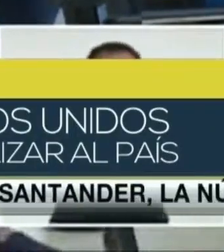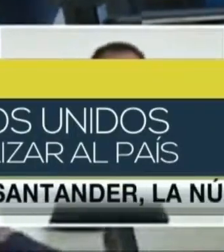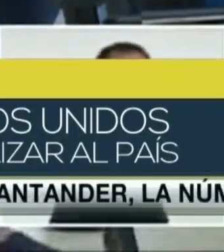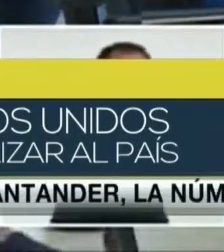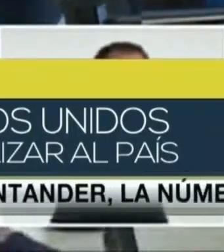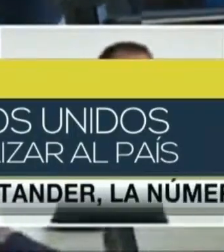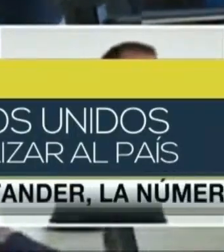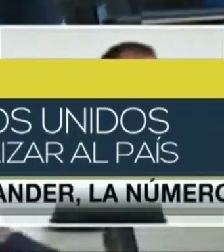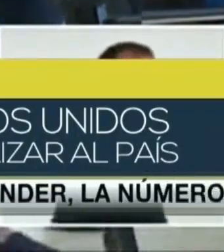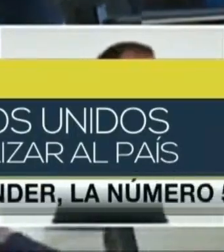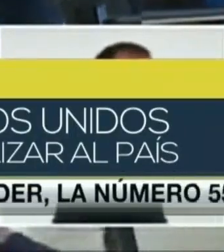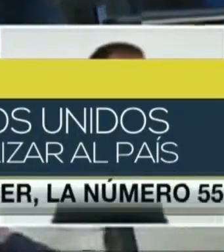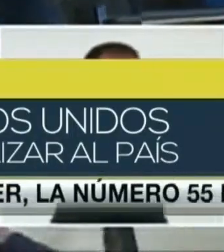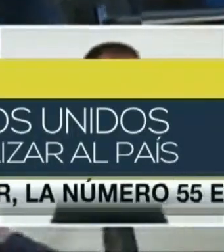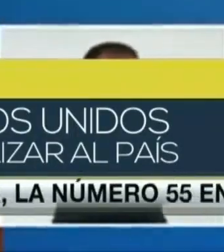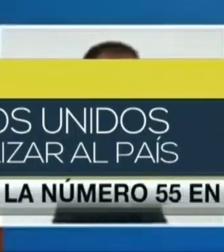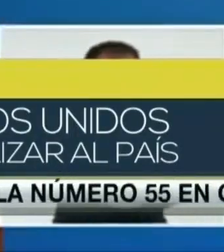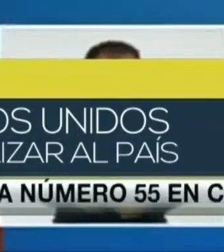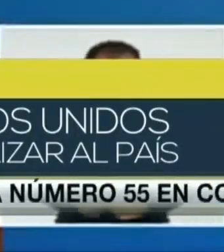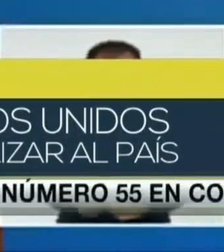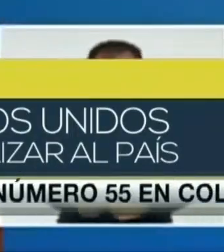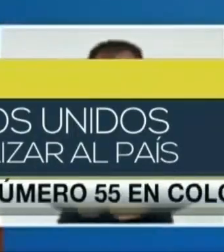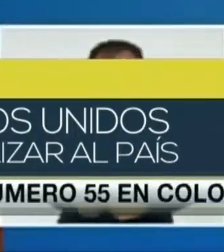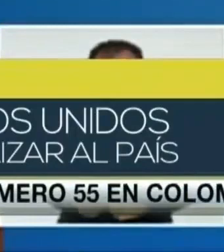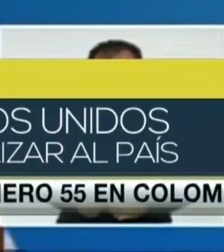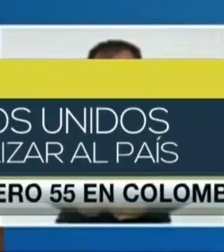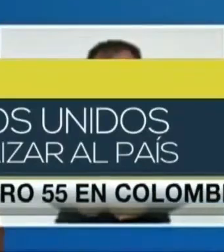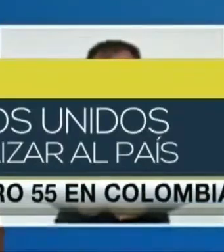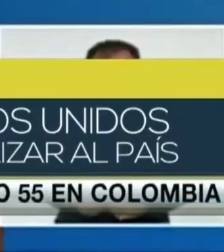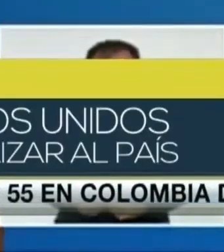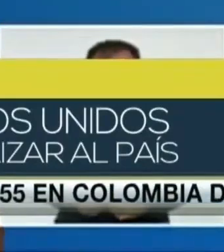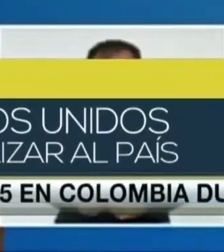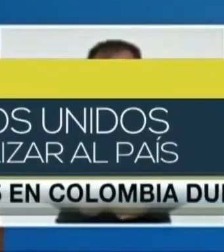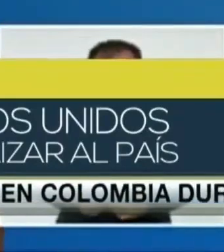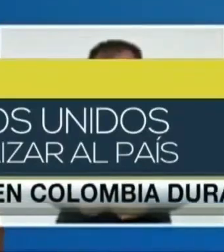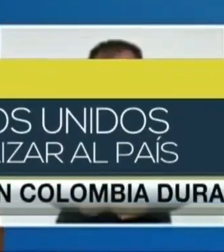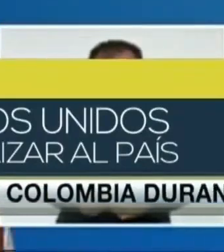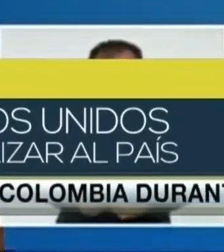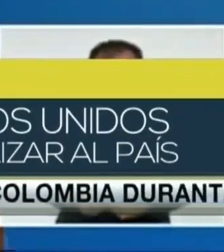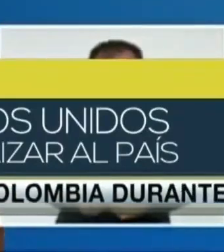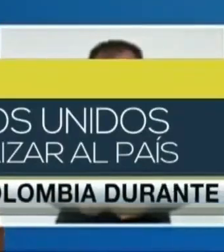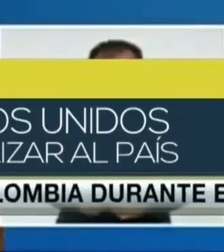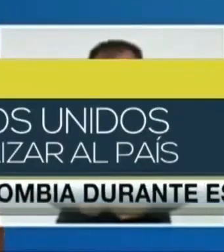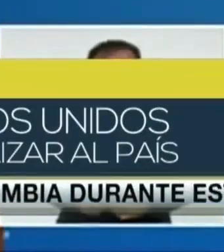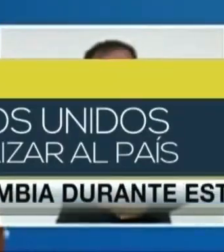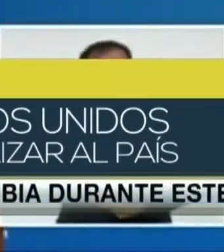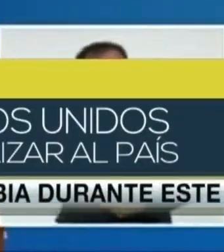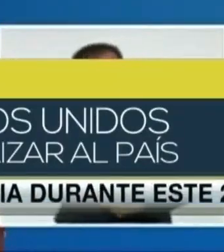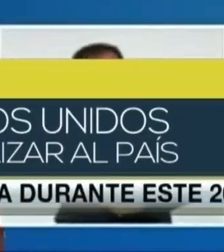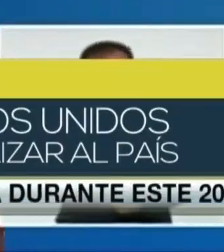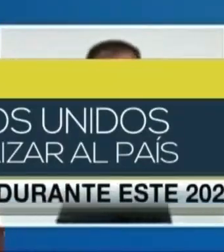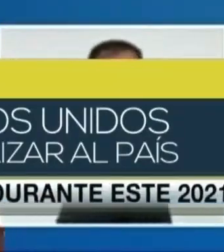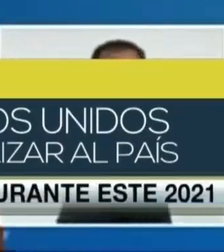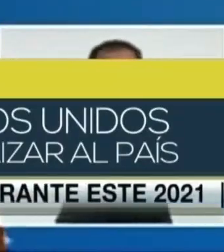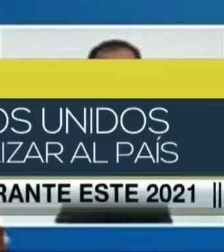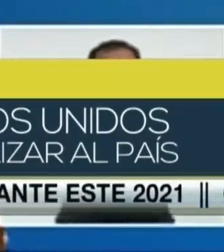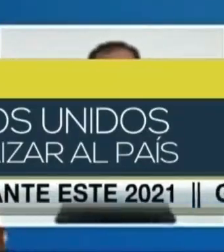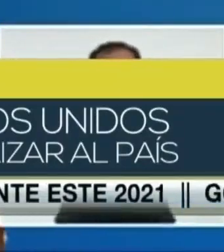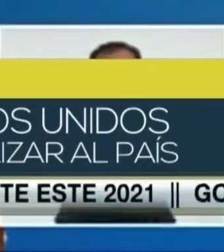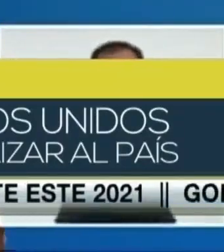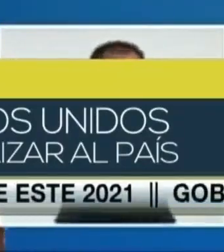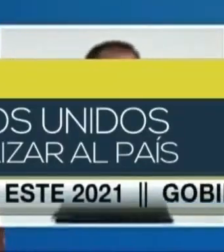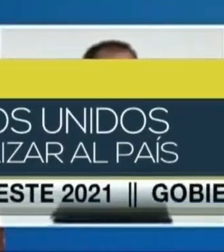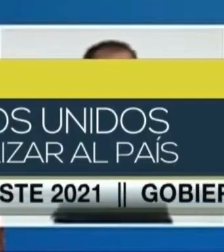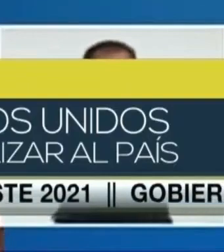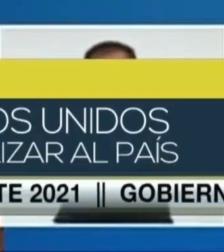mencionado, con estas flotillas? Gracias. Bueno, sabe usted que no es competencia de una Cancillería dar información específica